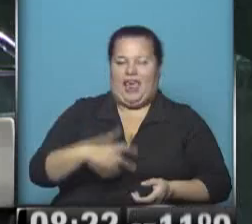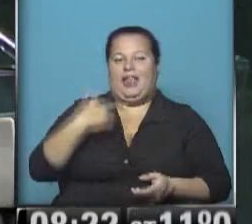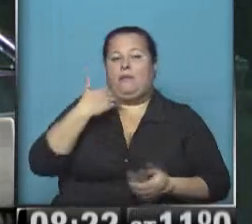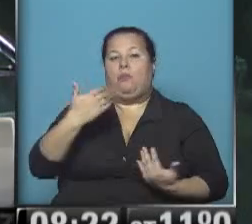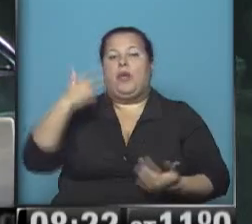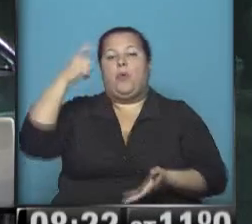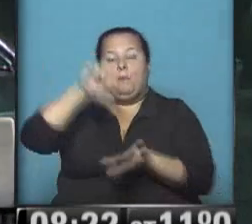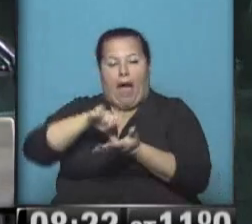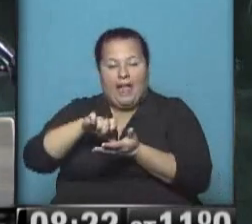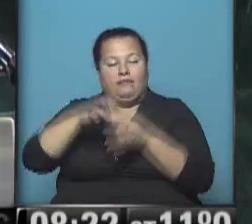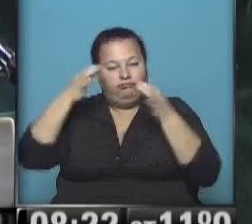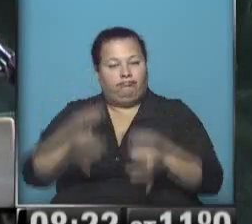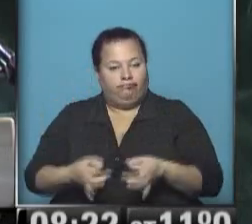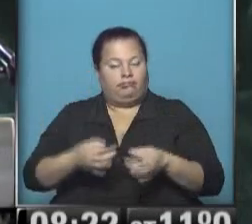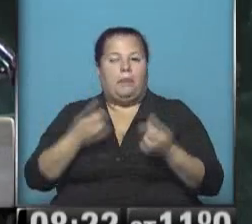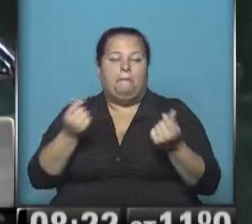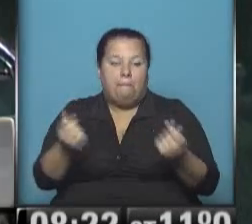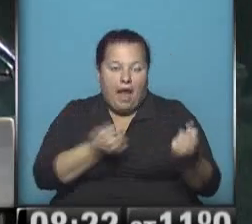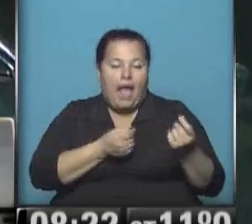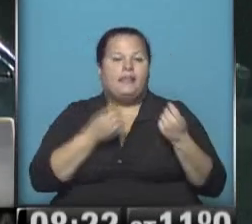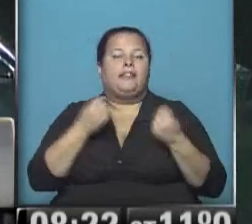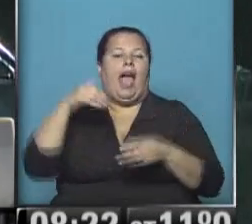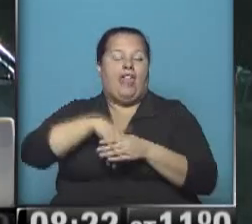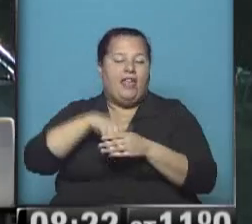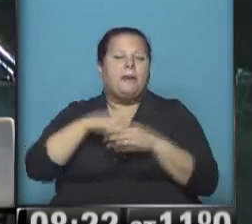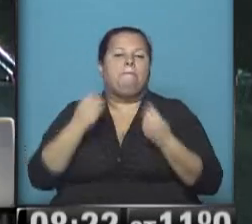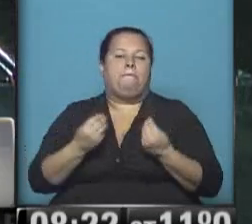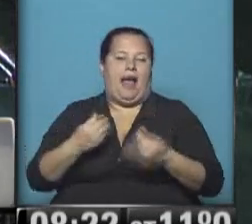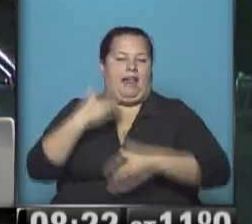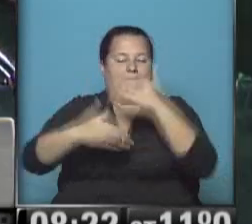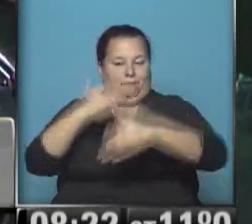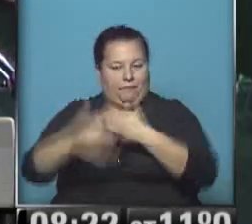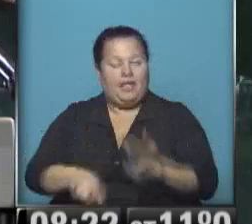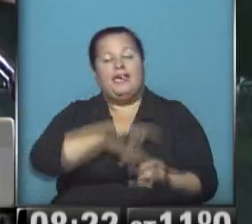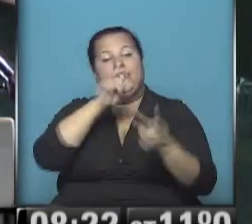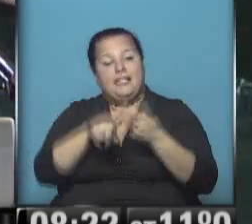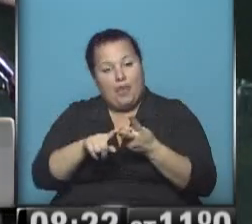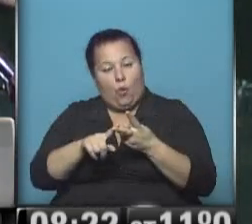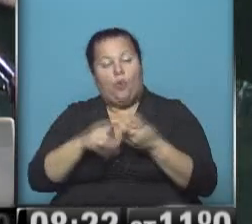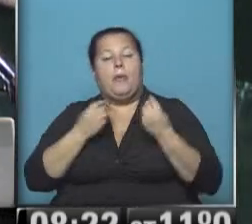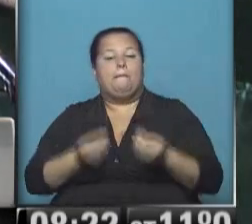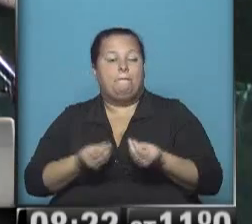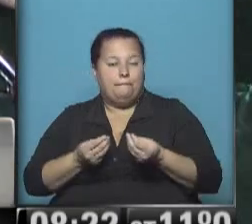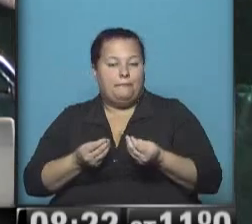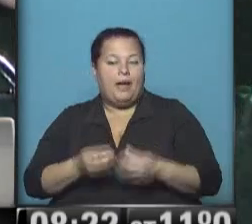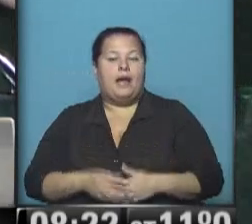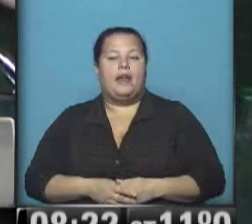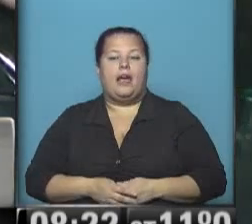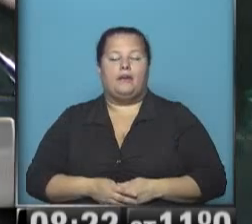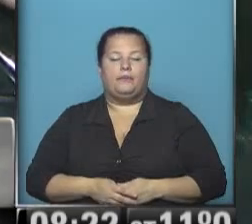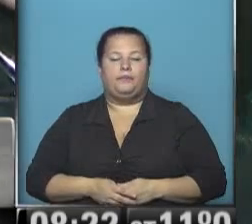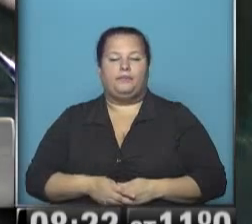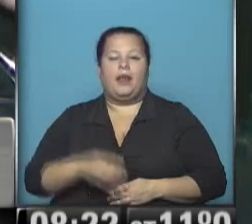país realmente tener recursos internos para poder crecer y en segundo lugar como decía para que cuanto más